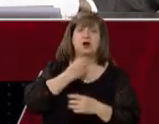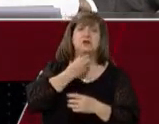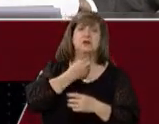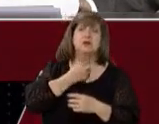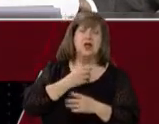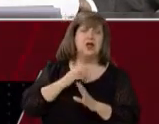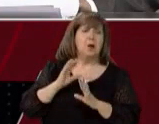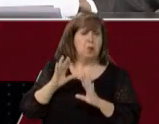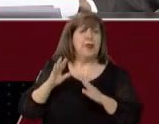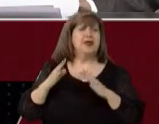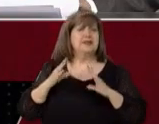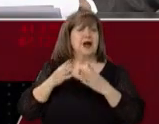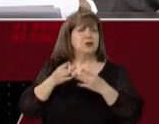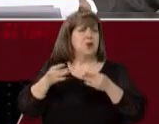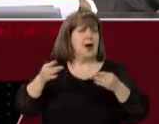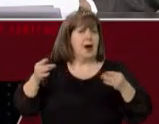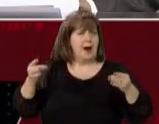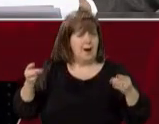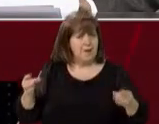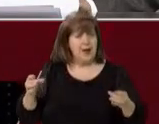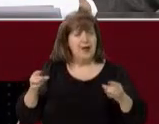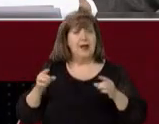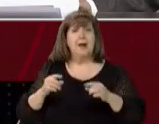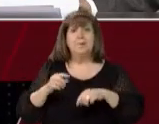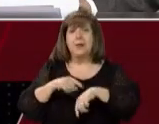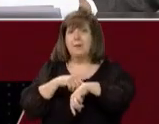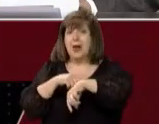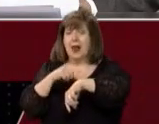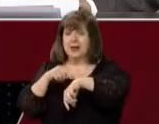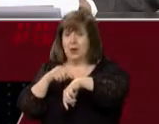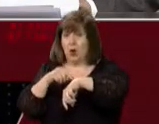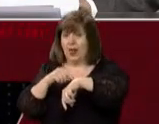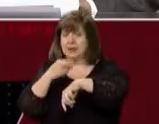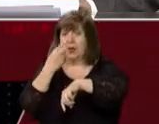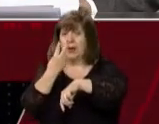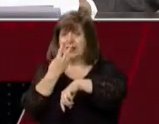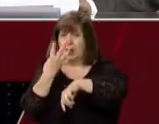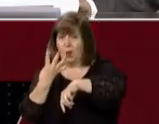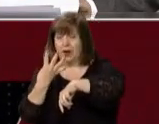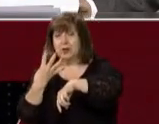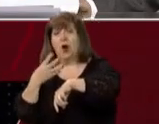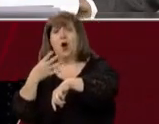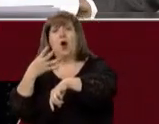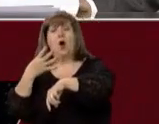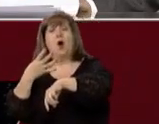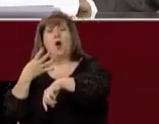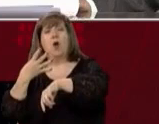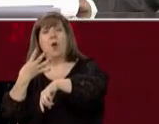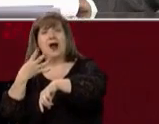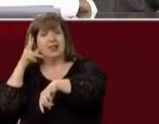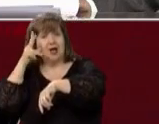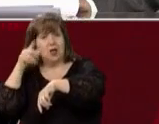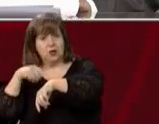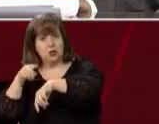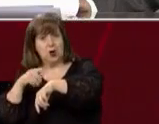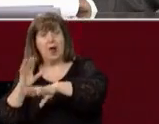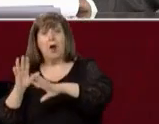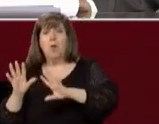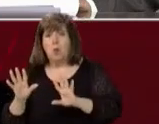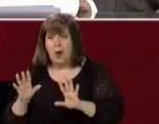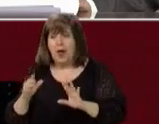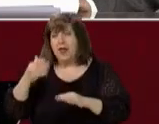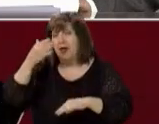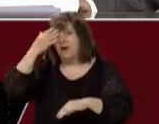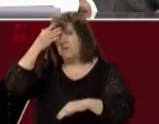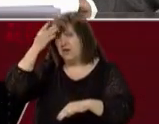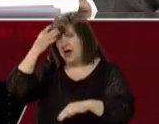virales leves o moderados, en general en las primeras 24 o 48 horas de iniciar el cuadro puede haber algo de registros,